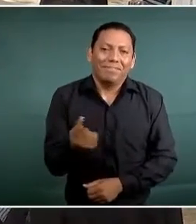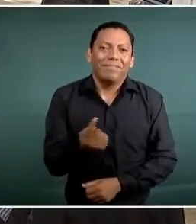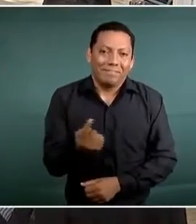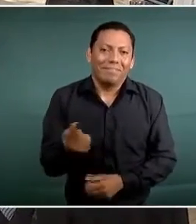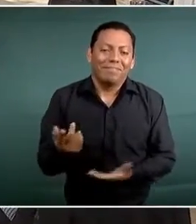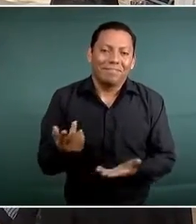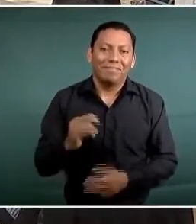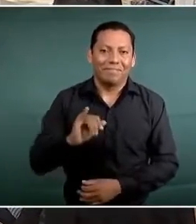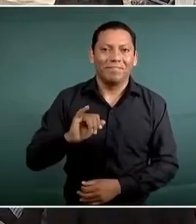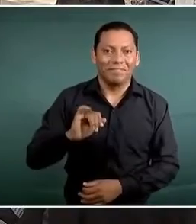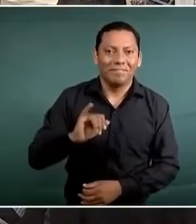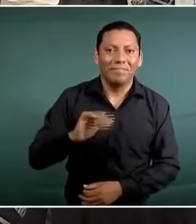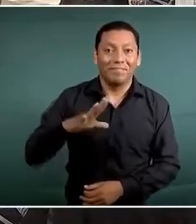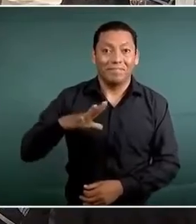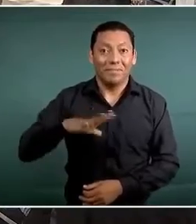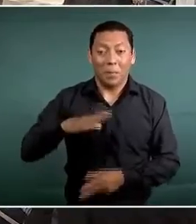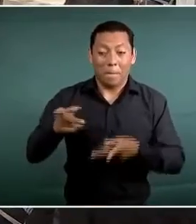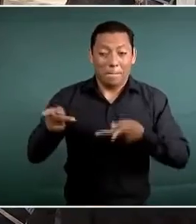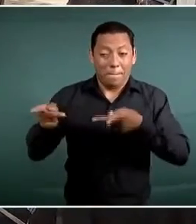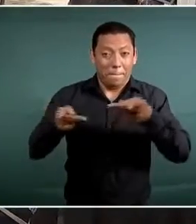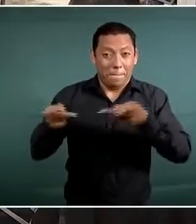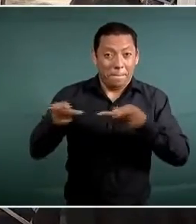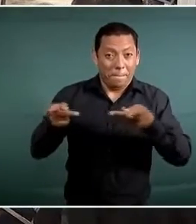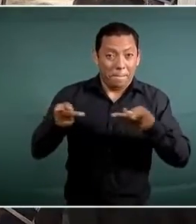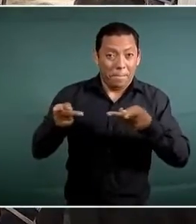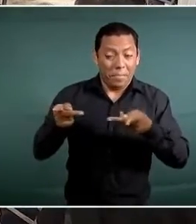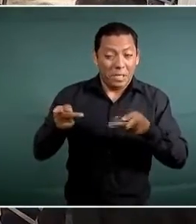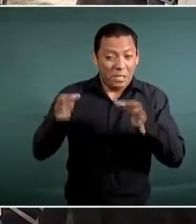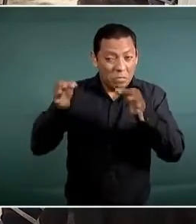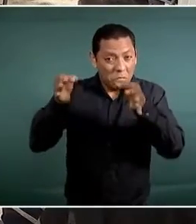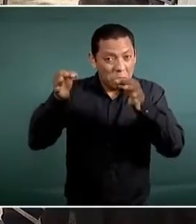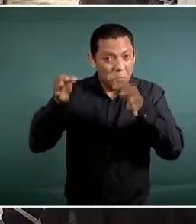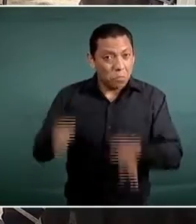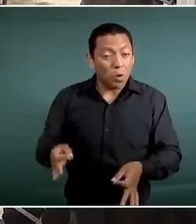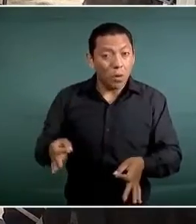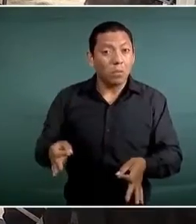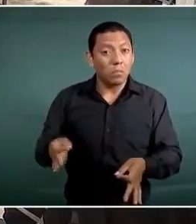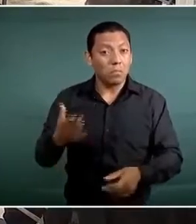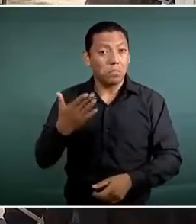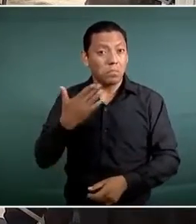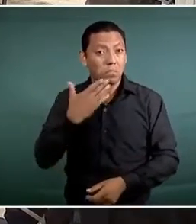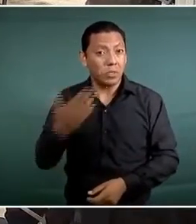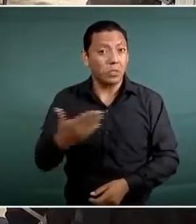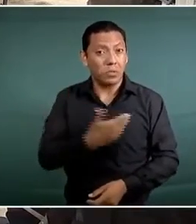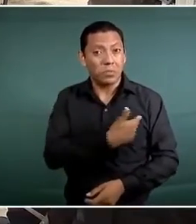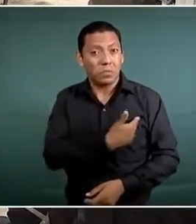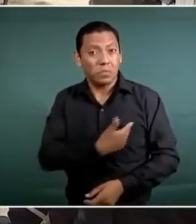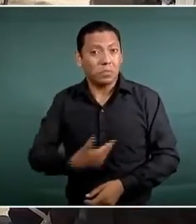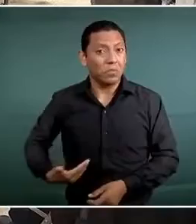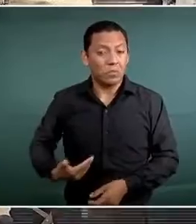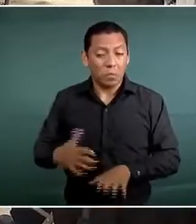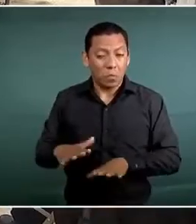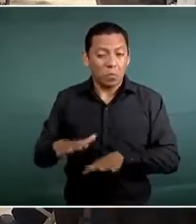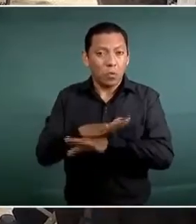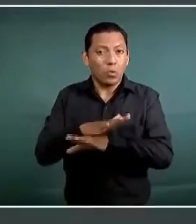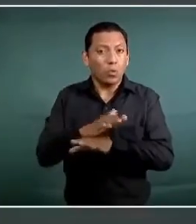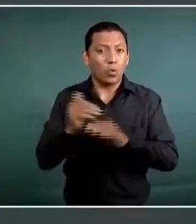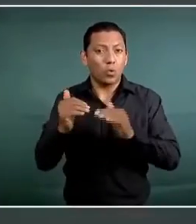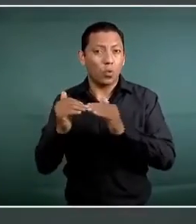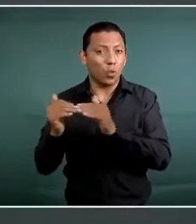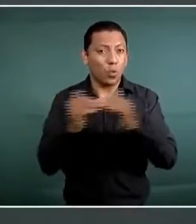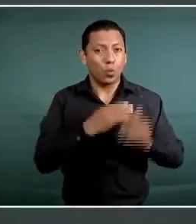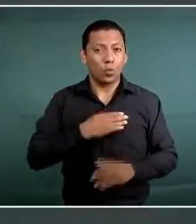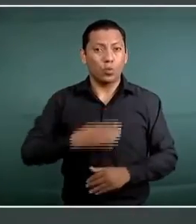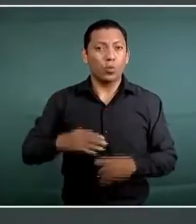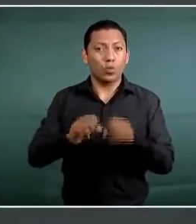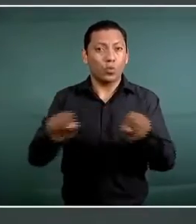al plan extraordinario que hizo el presidente de Justicia Social, nos ha ayudado